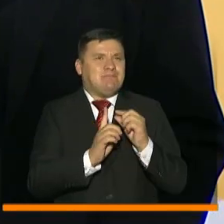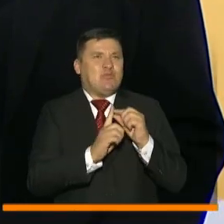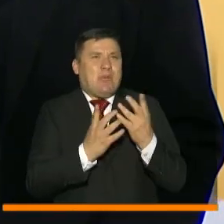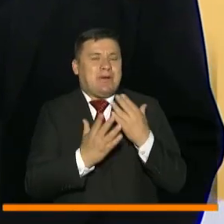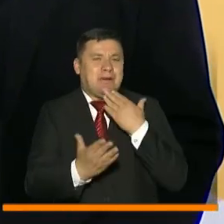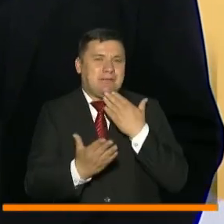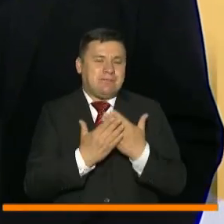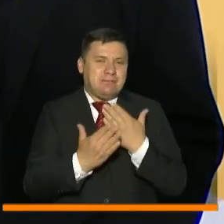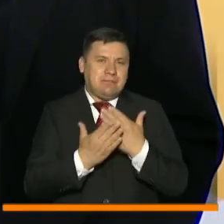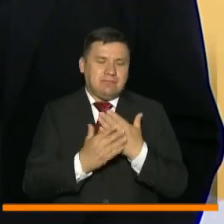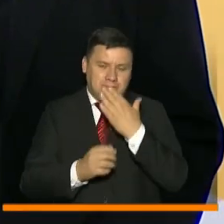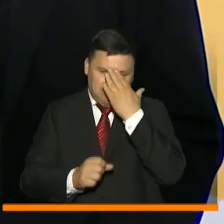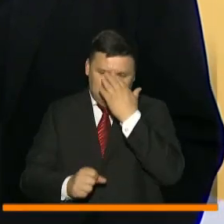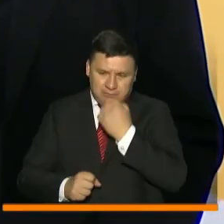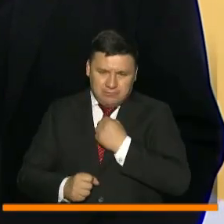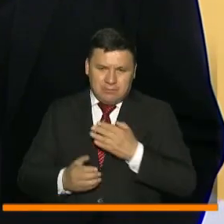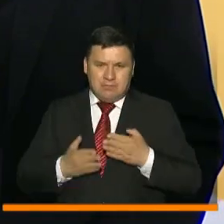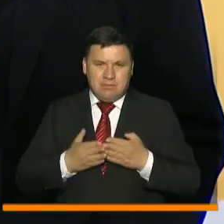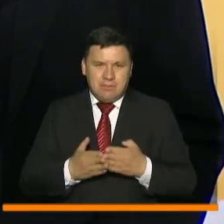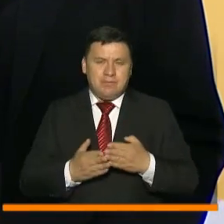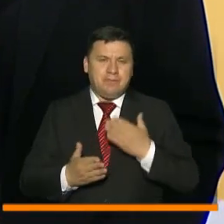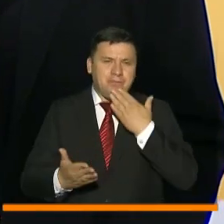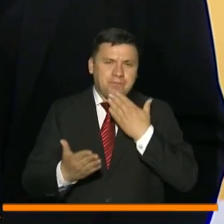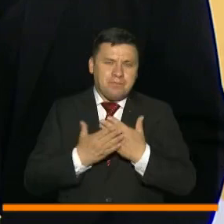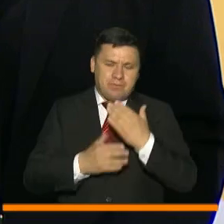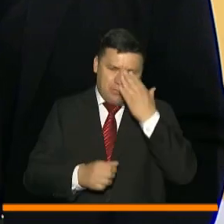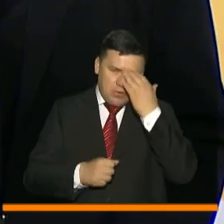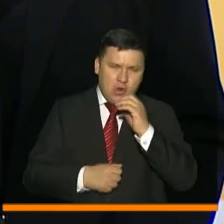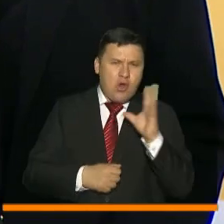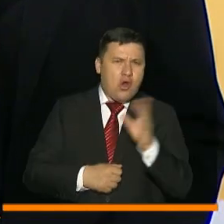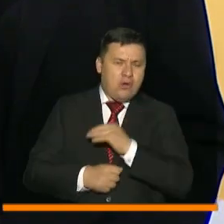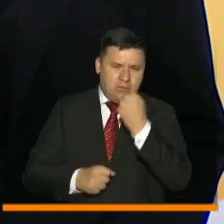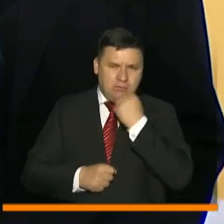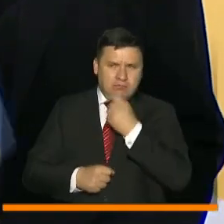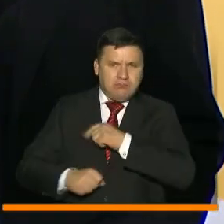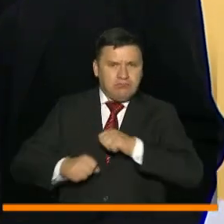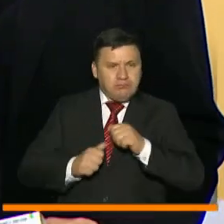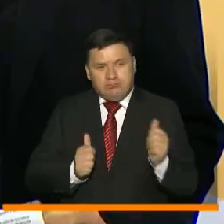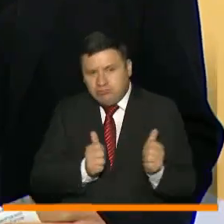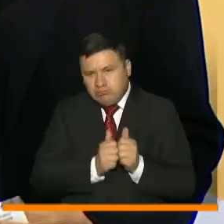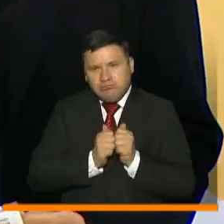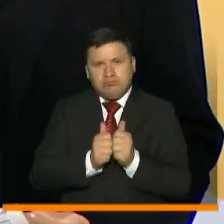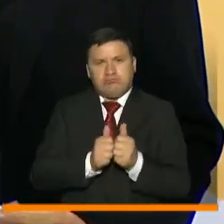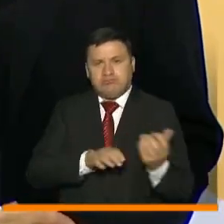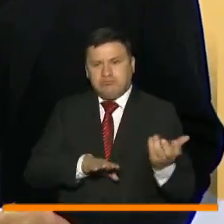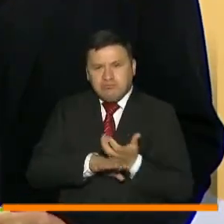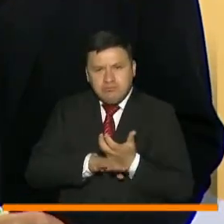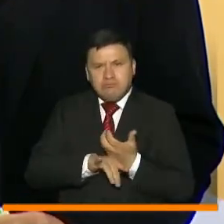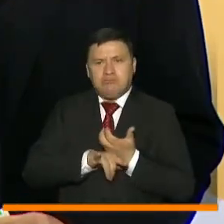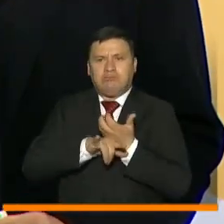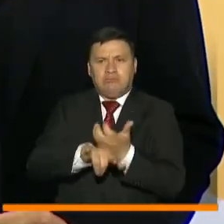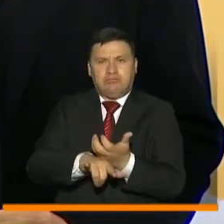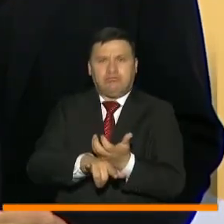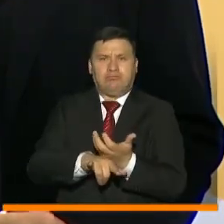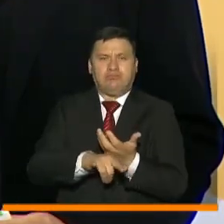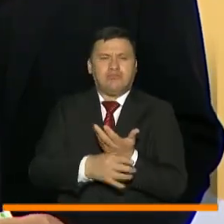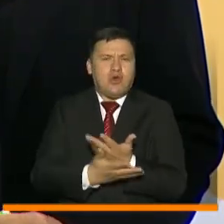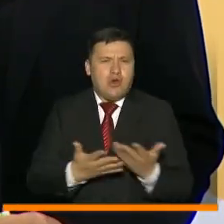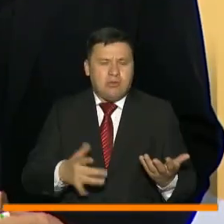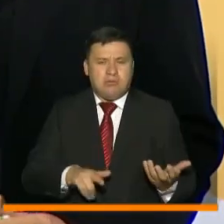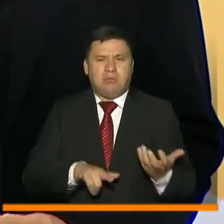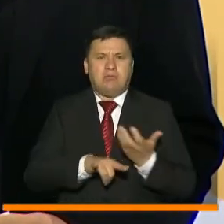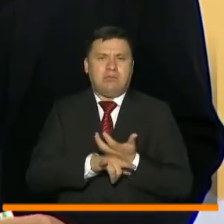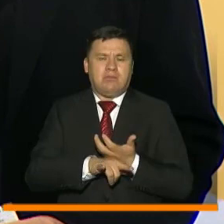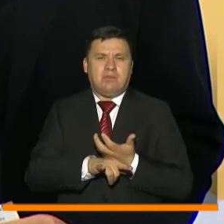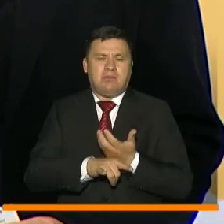a la Armada Nacional, al Ejército de Colombia por la ayuda invaluable, descargando camiones, cargando otros camiones,